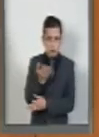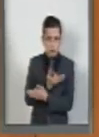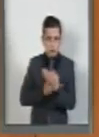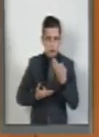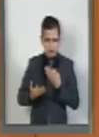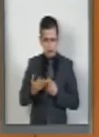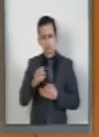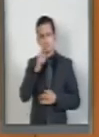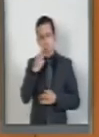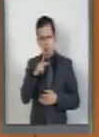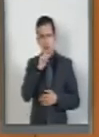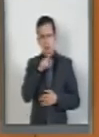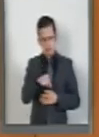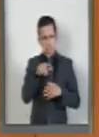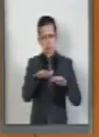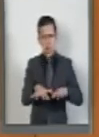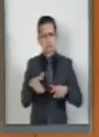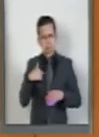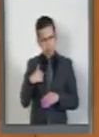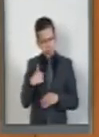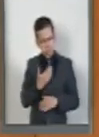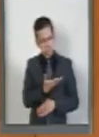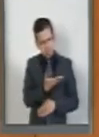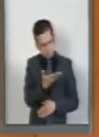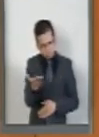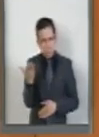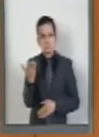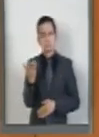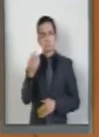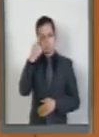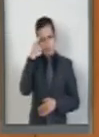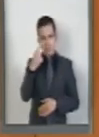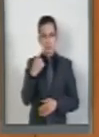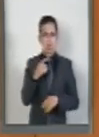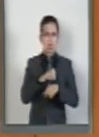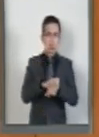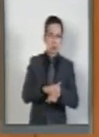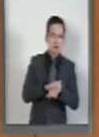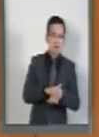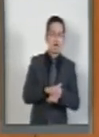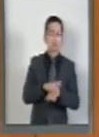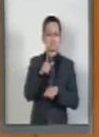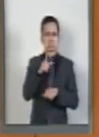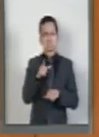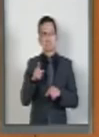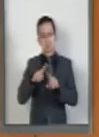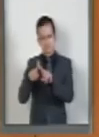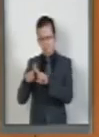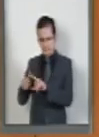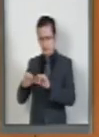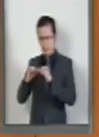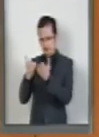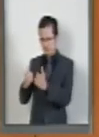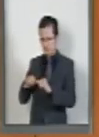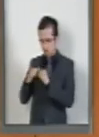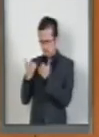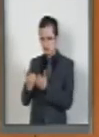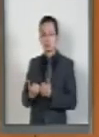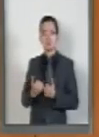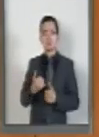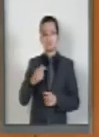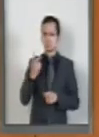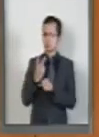pleno, la invitación. Les dejo la invitación a nuestras amigas y amigos de las organizaciones de la sociedad civil,